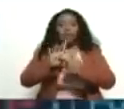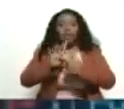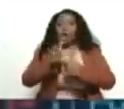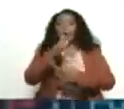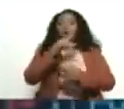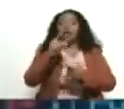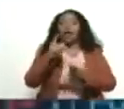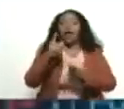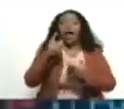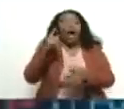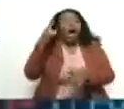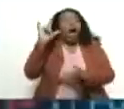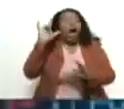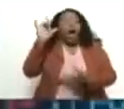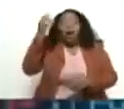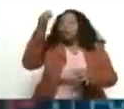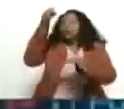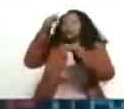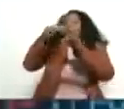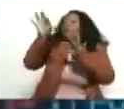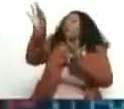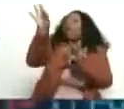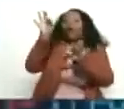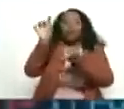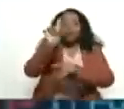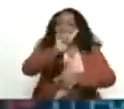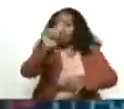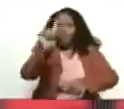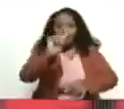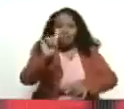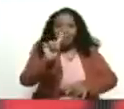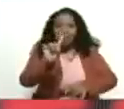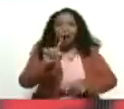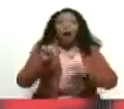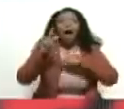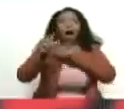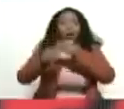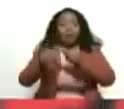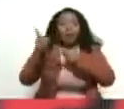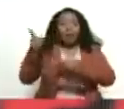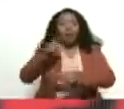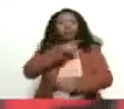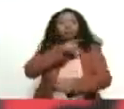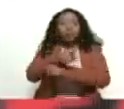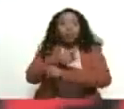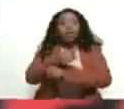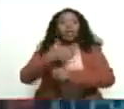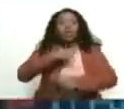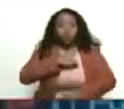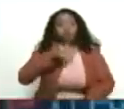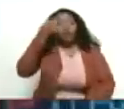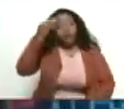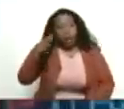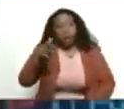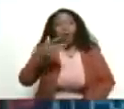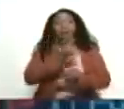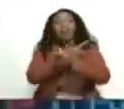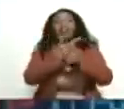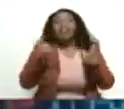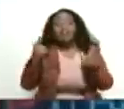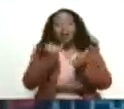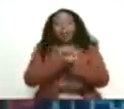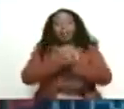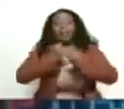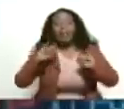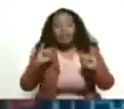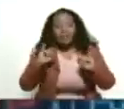opción, es una obligación de los hombres de bien, es una obligación de quienes creemos que la libertad, la independencia